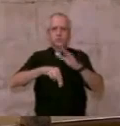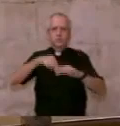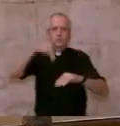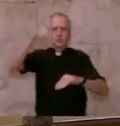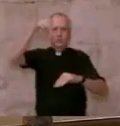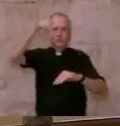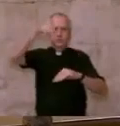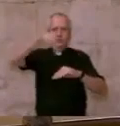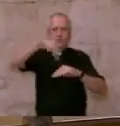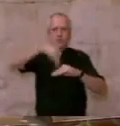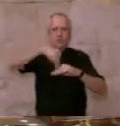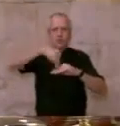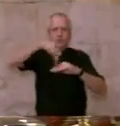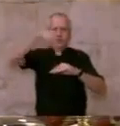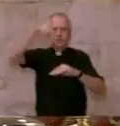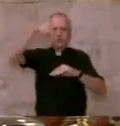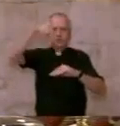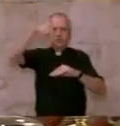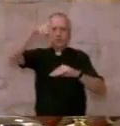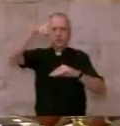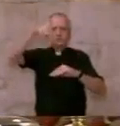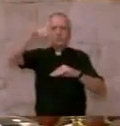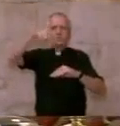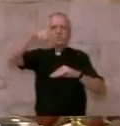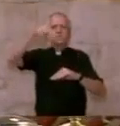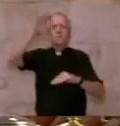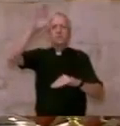Anunciamos tu muerte,